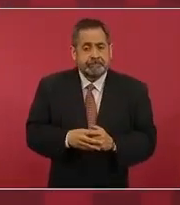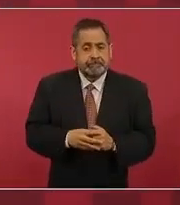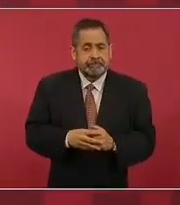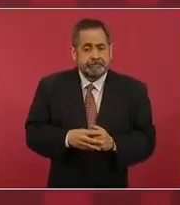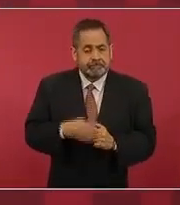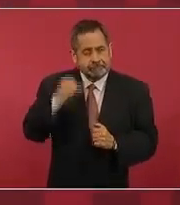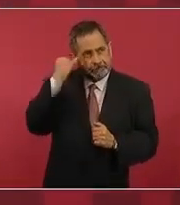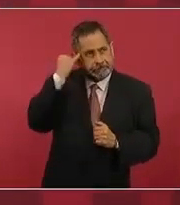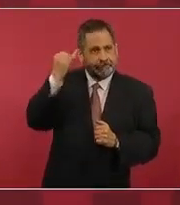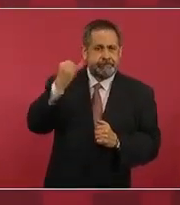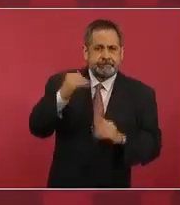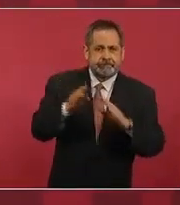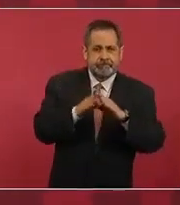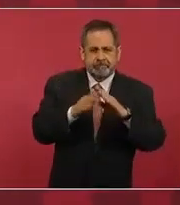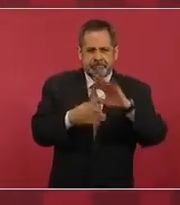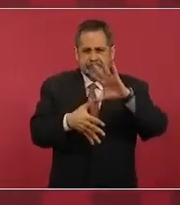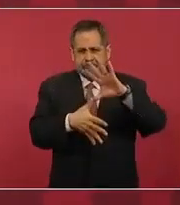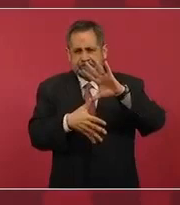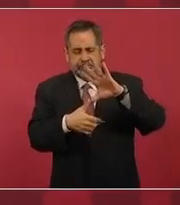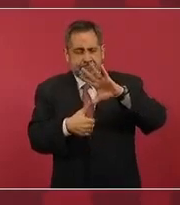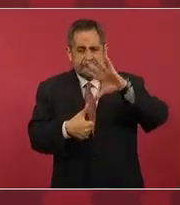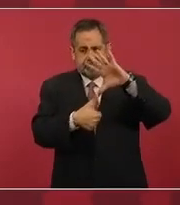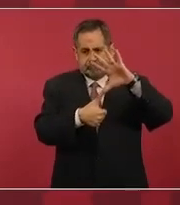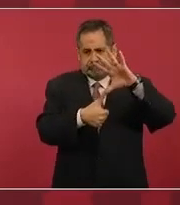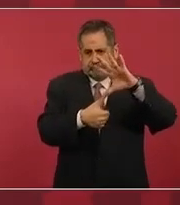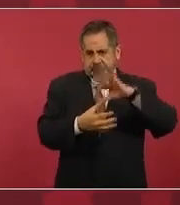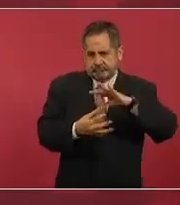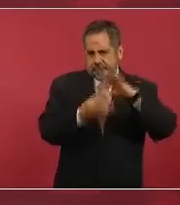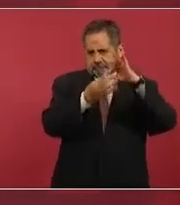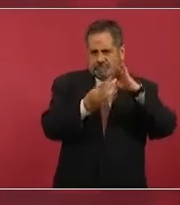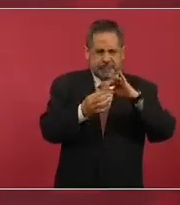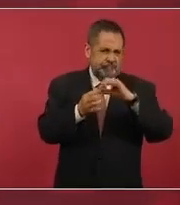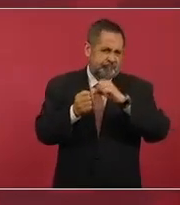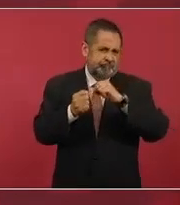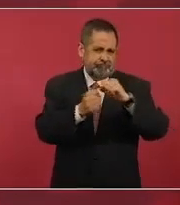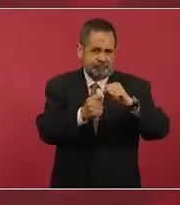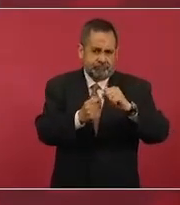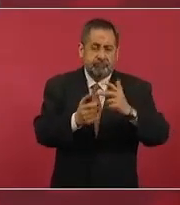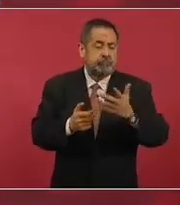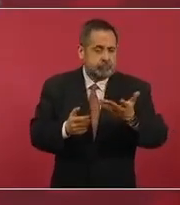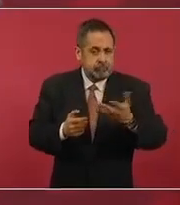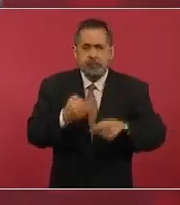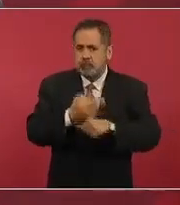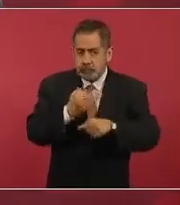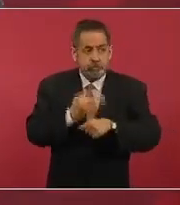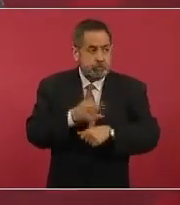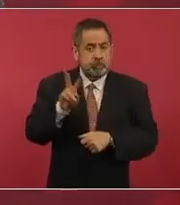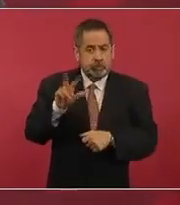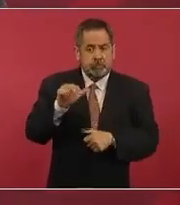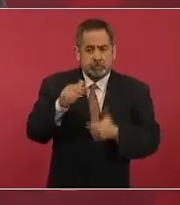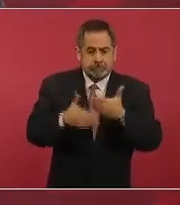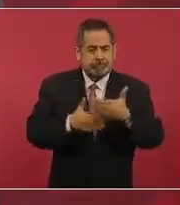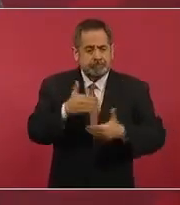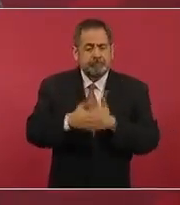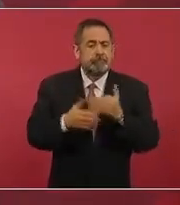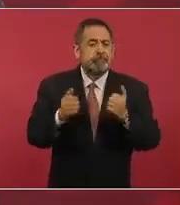la integración en América del Norte, que estamos llevando a cabo a través del